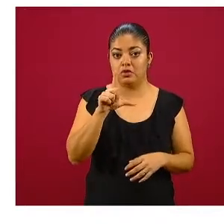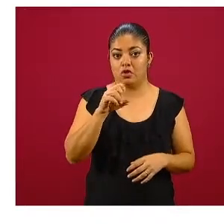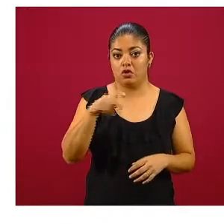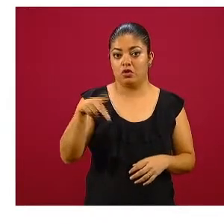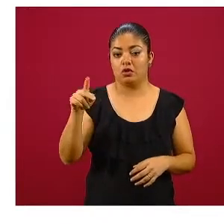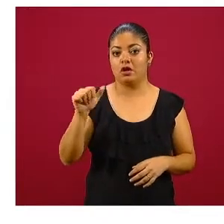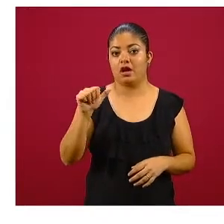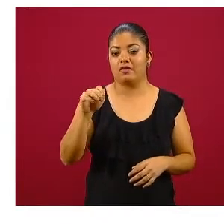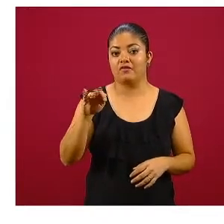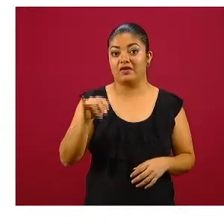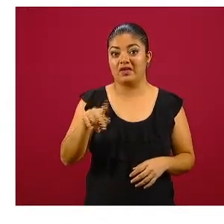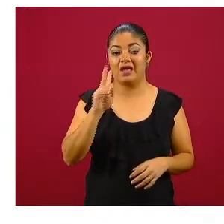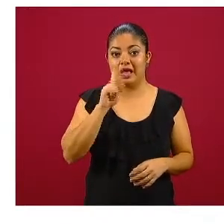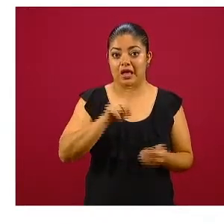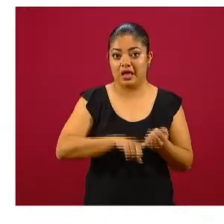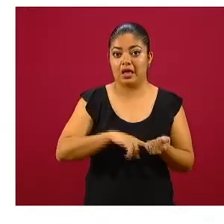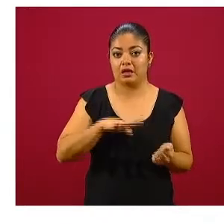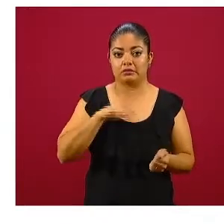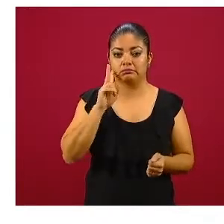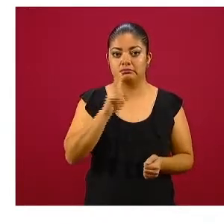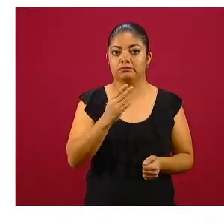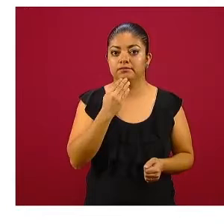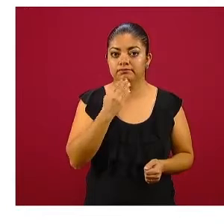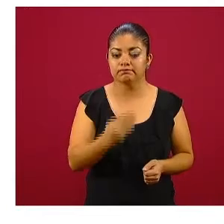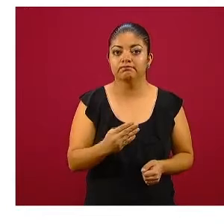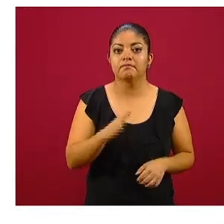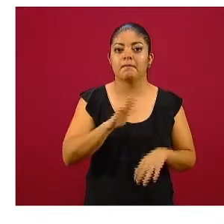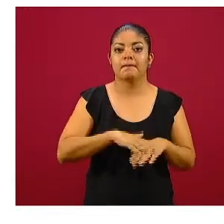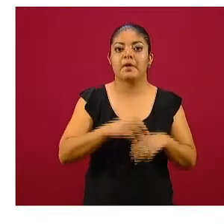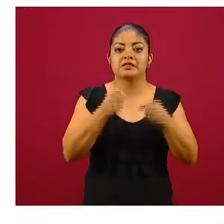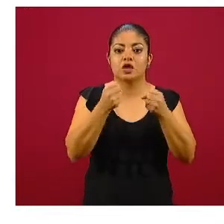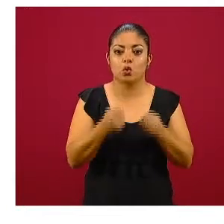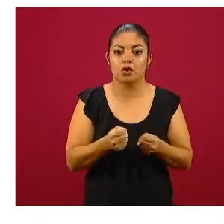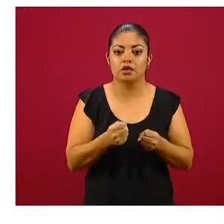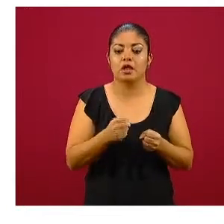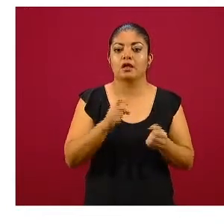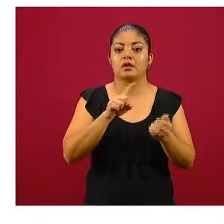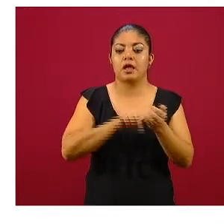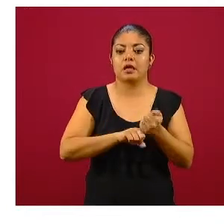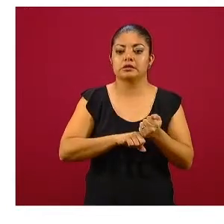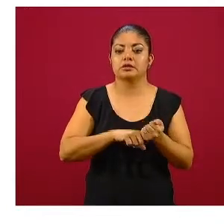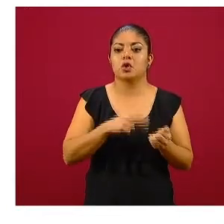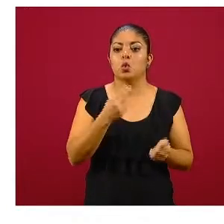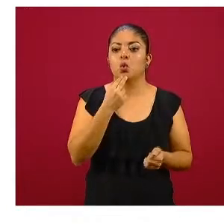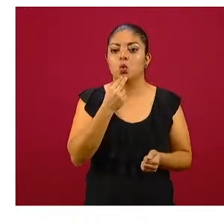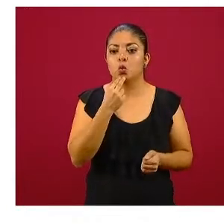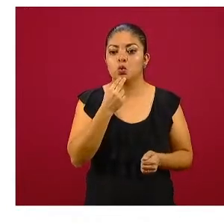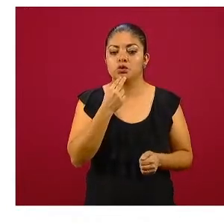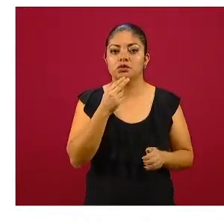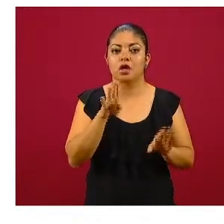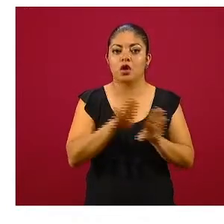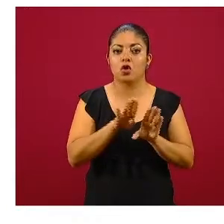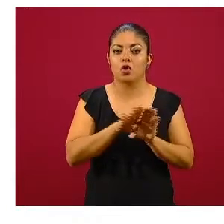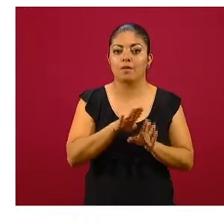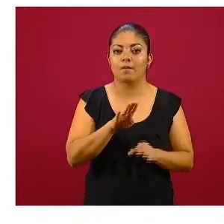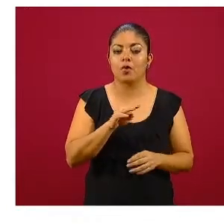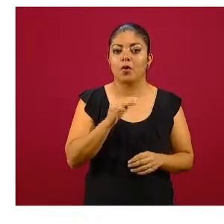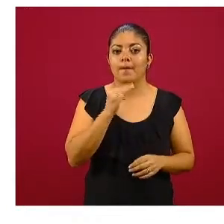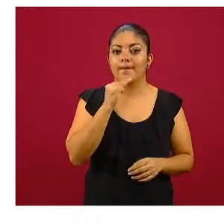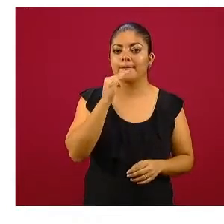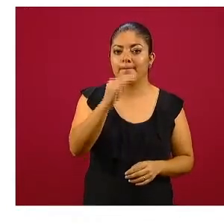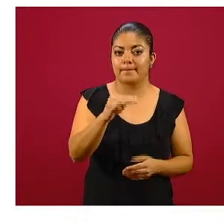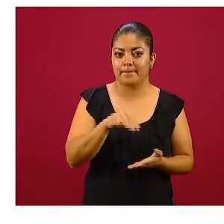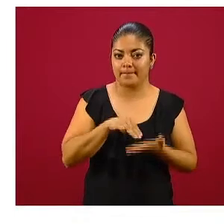una mejor visibilidad, tiene una mejor seguridad. Se utiliza ahora un mensaje SMS